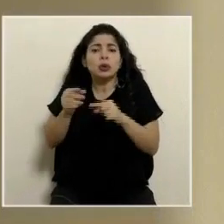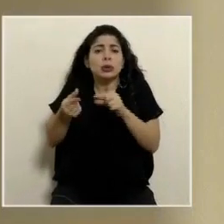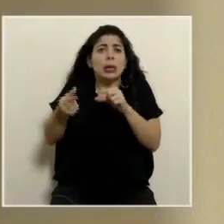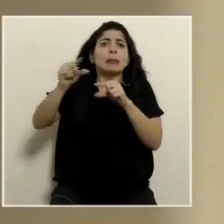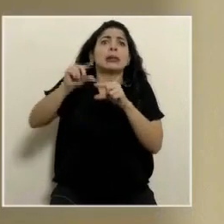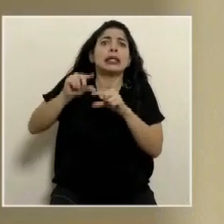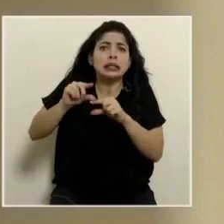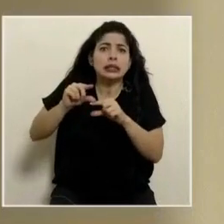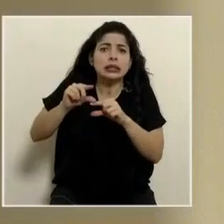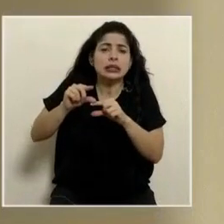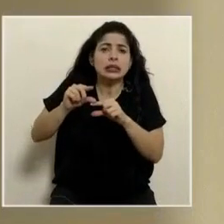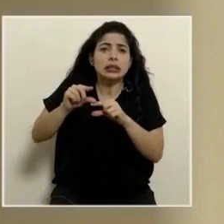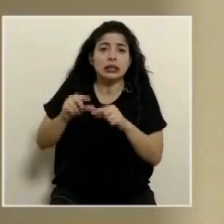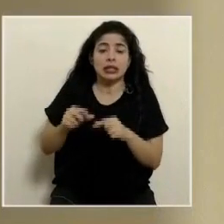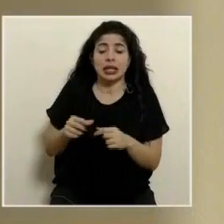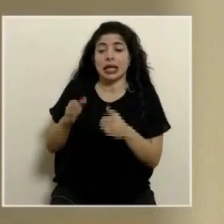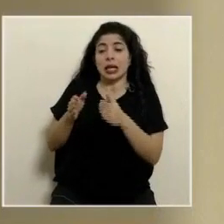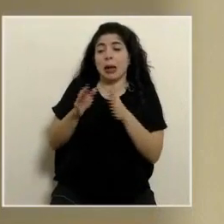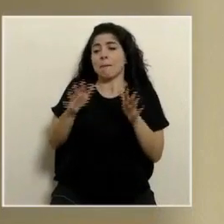un promedio de